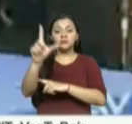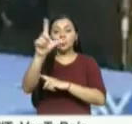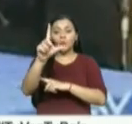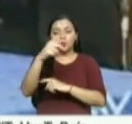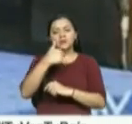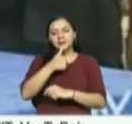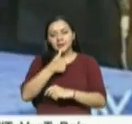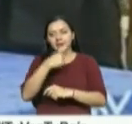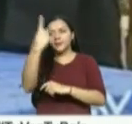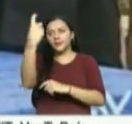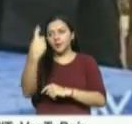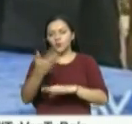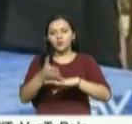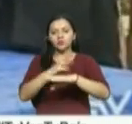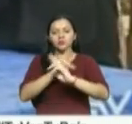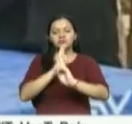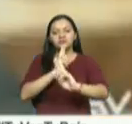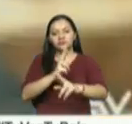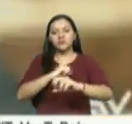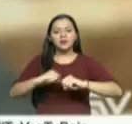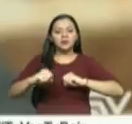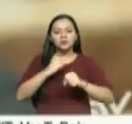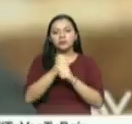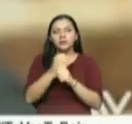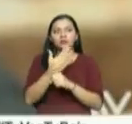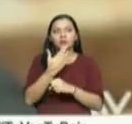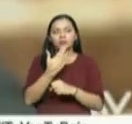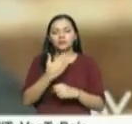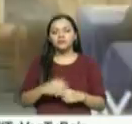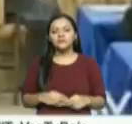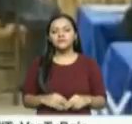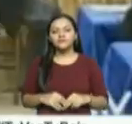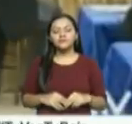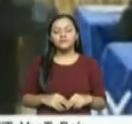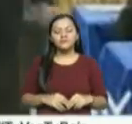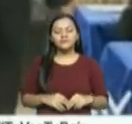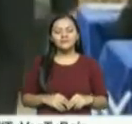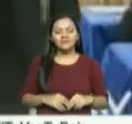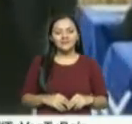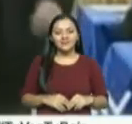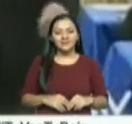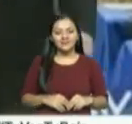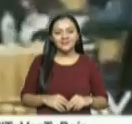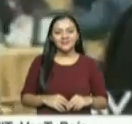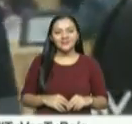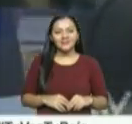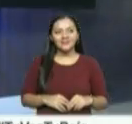las preguntas con respecto a la gestión que cumplirá. Luis Andrade, Noticiero Ciudadano.